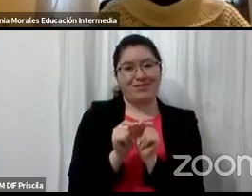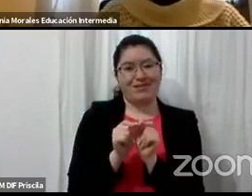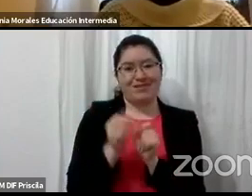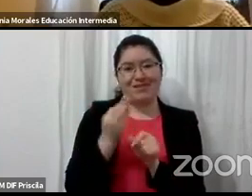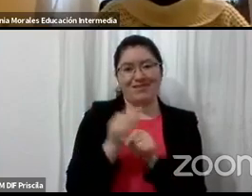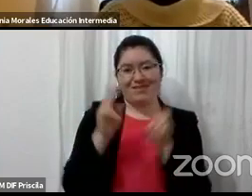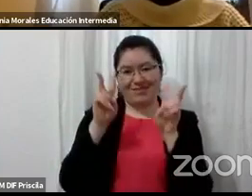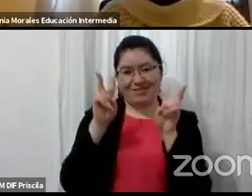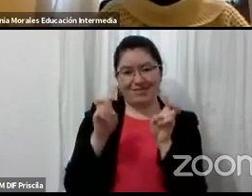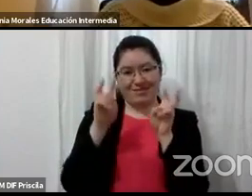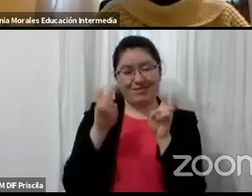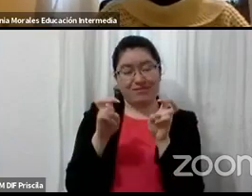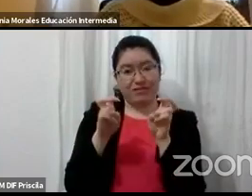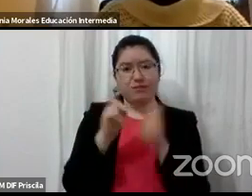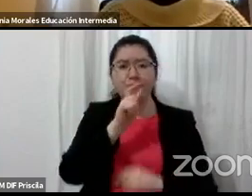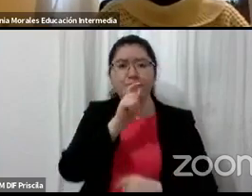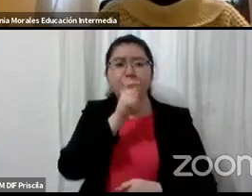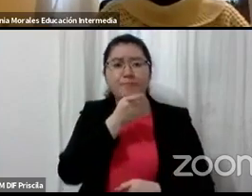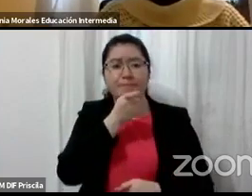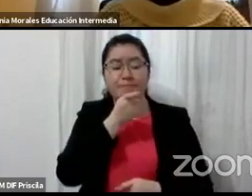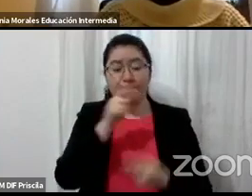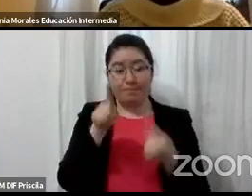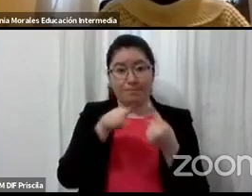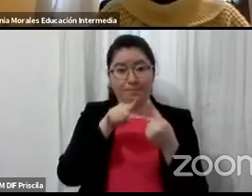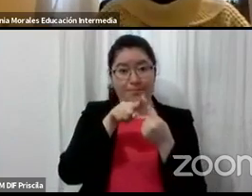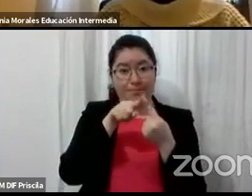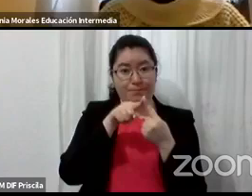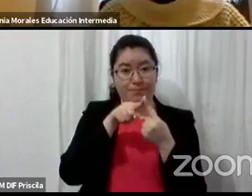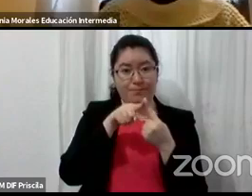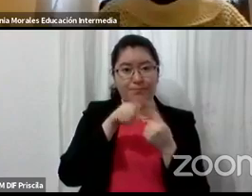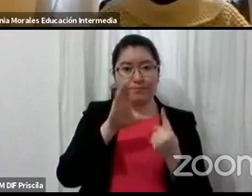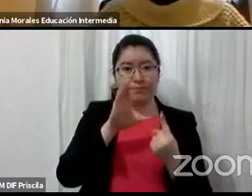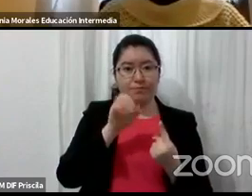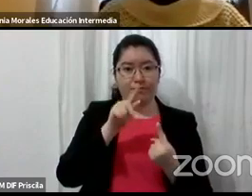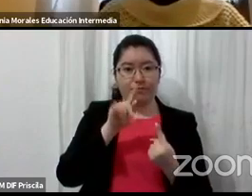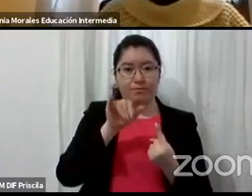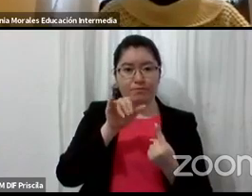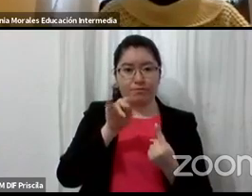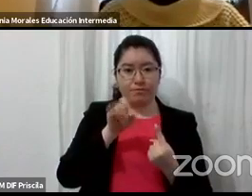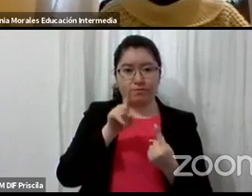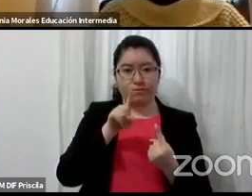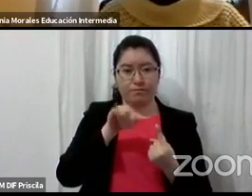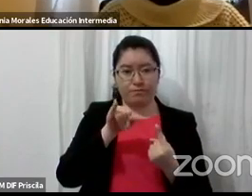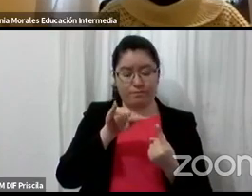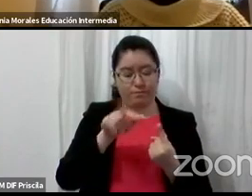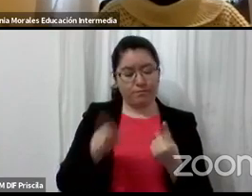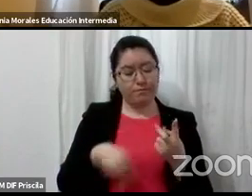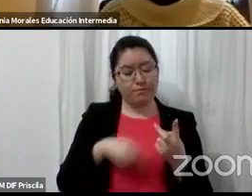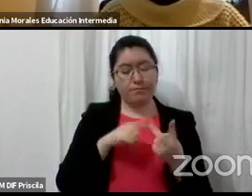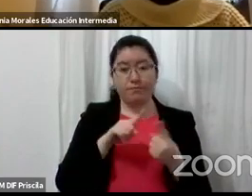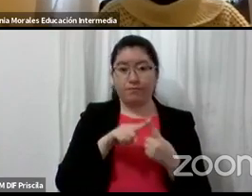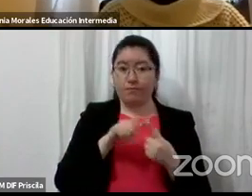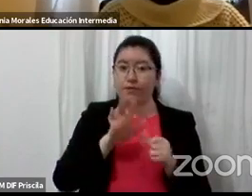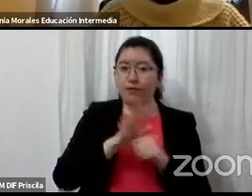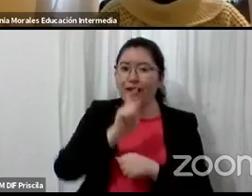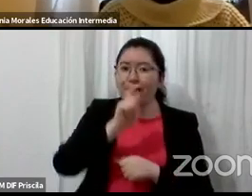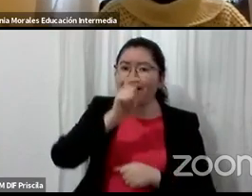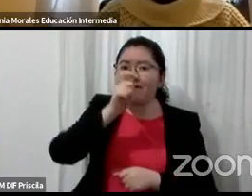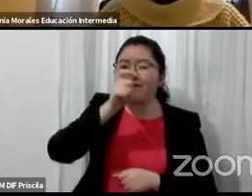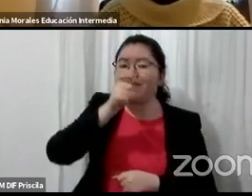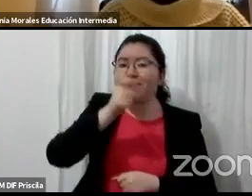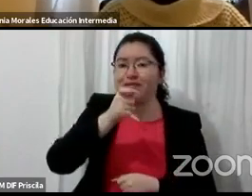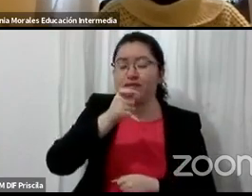tema. Y la primera es para Citlali y es como en torno a una reflexión sobre